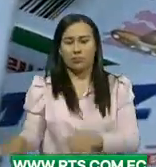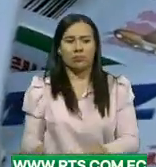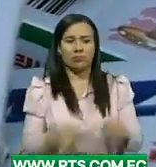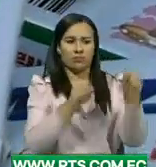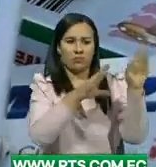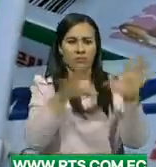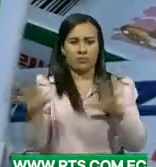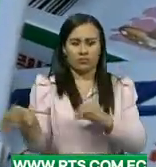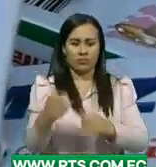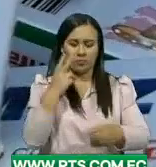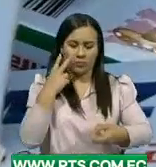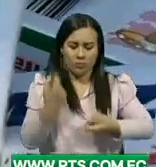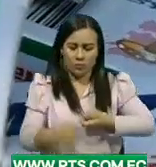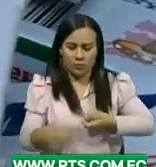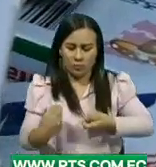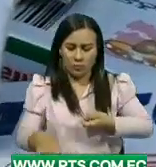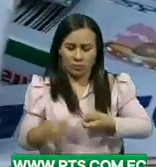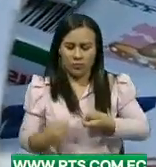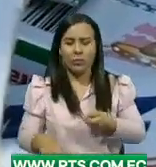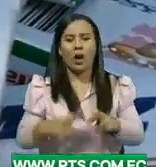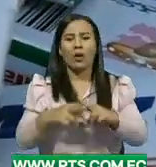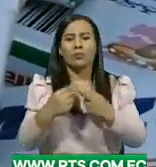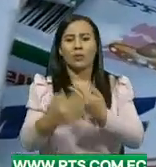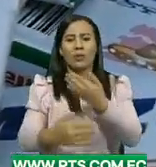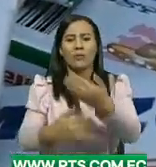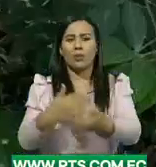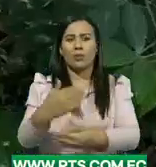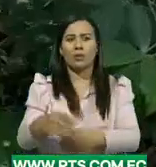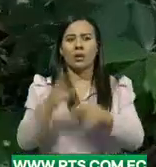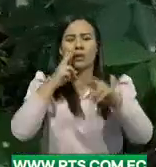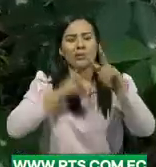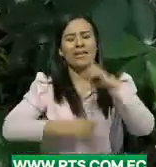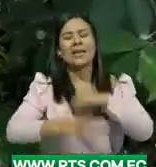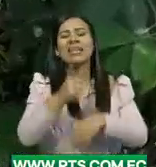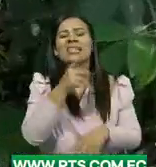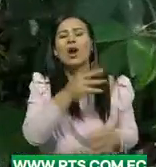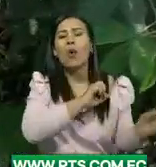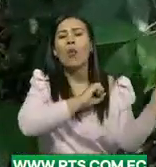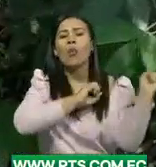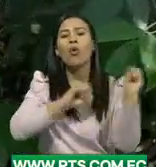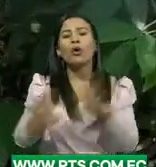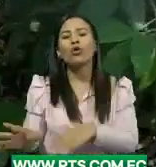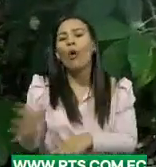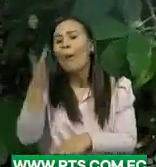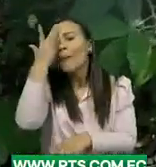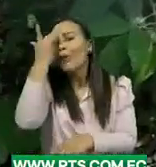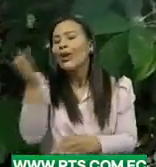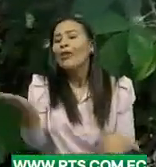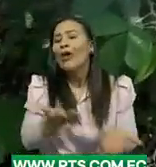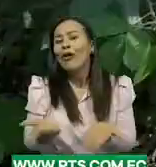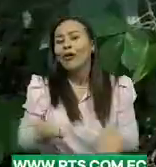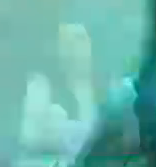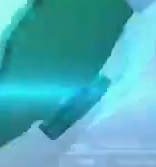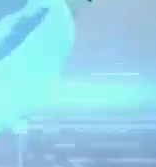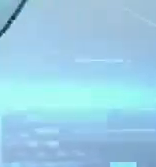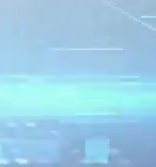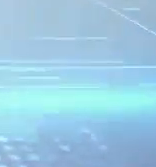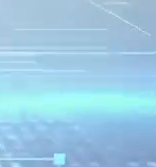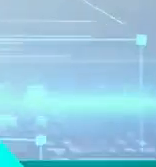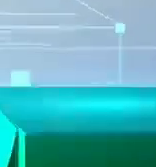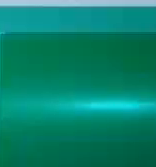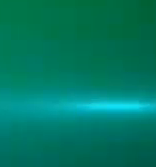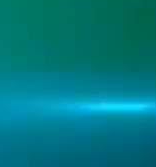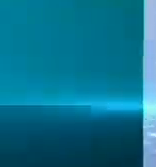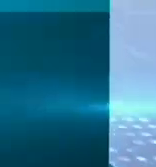instalaciones para contabilizarlo e iniciar el proceso de investigación para determinar su procedencia.